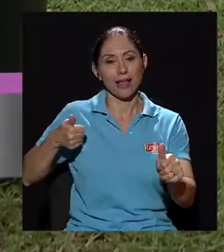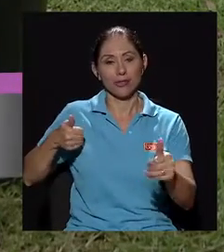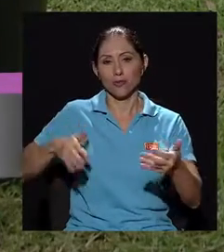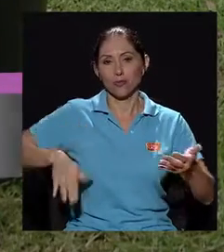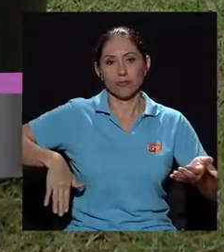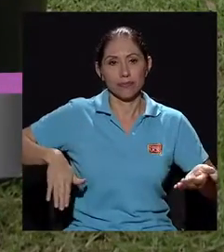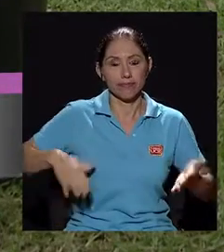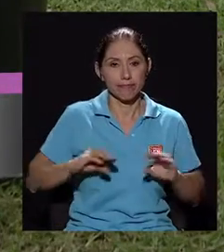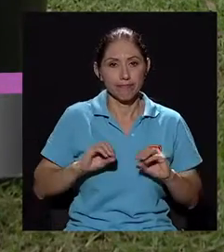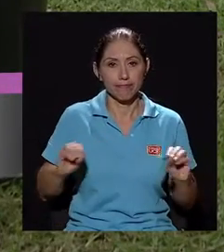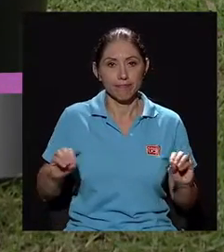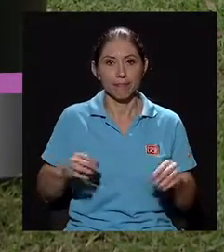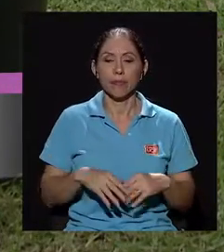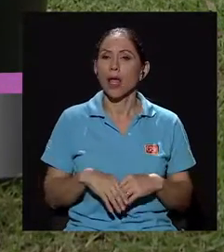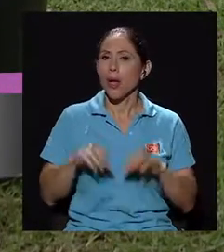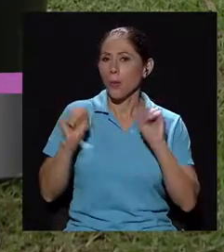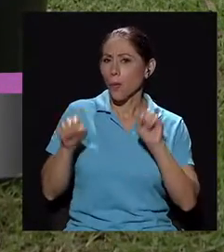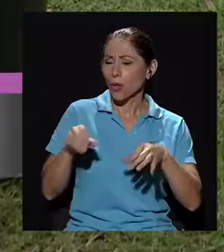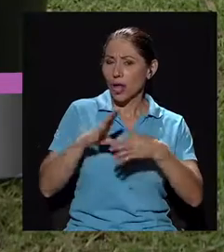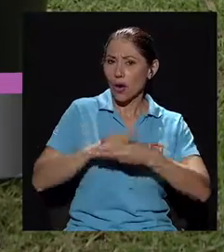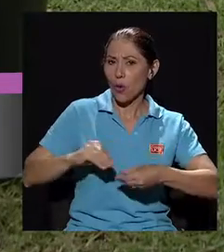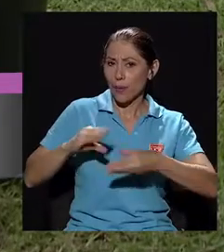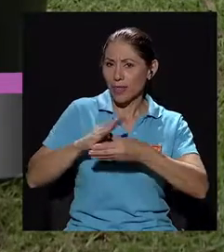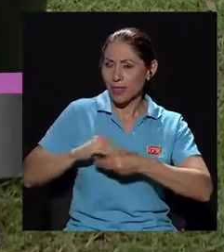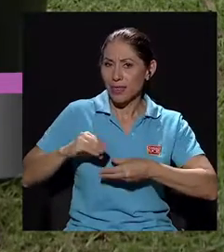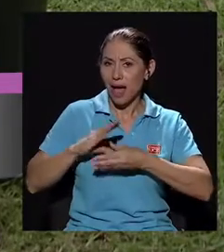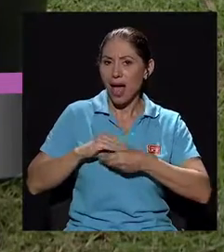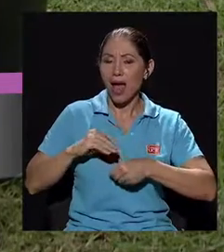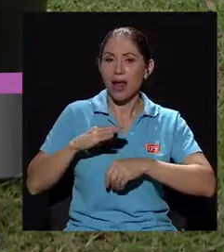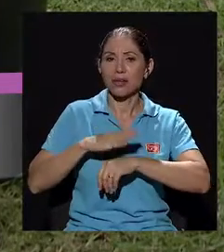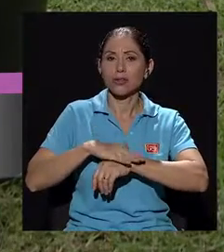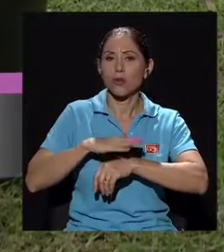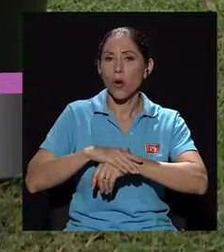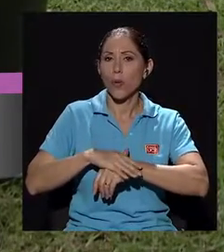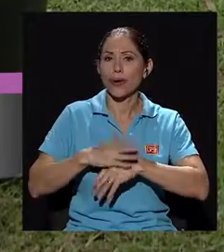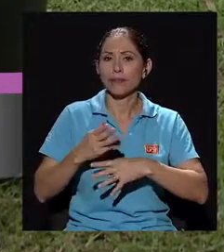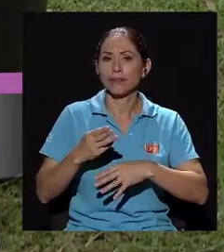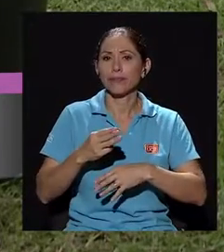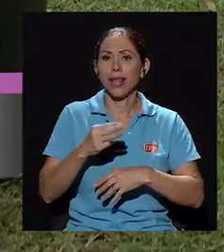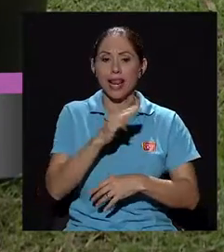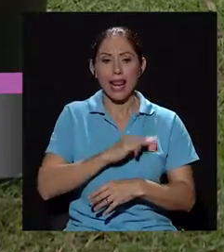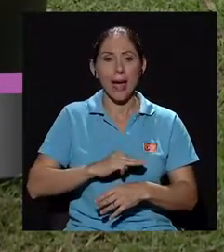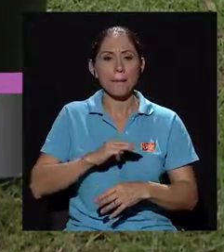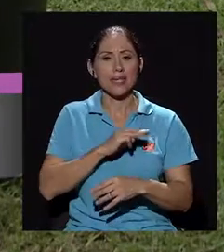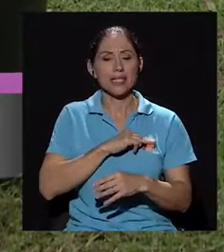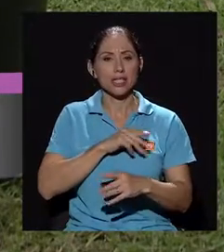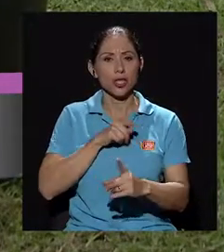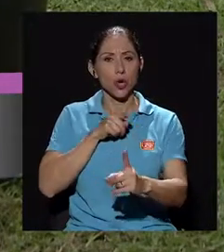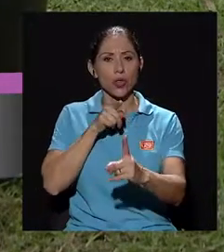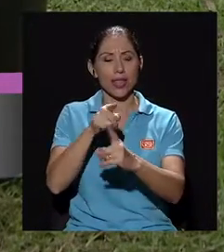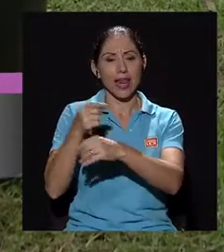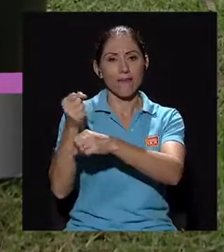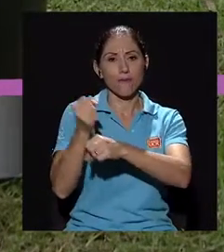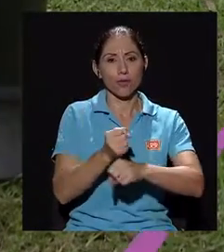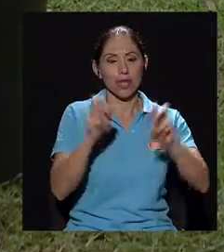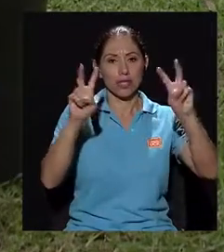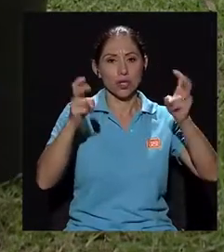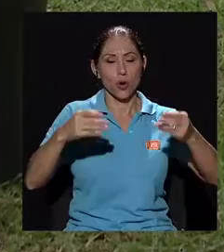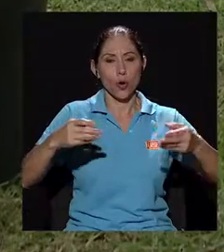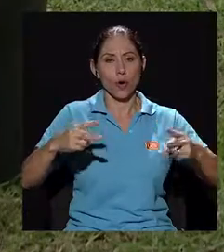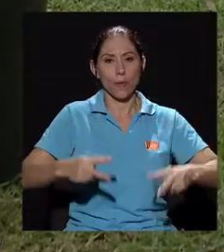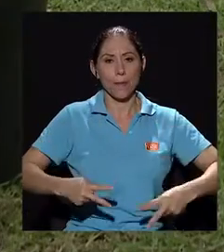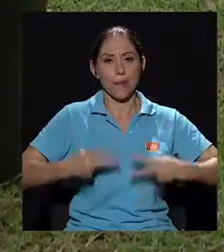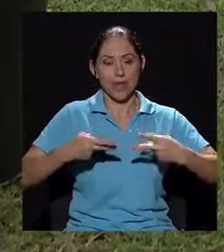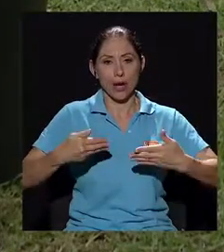¿Nos podría comentar, Álvaro, un poco acerca de la misión de la Fundación Vida Nueva y